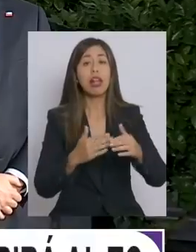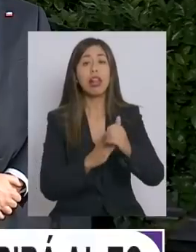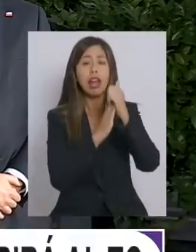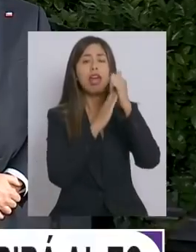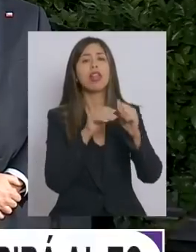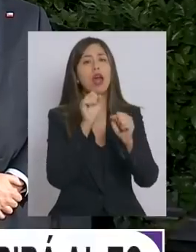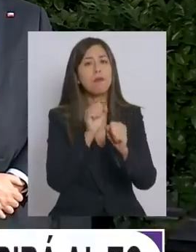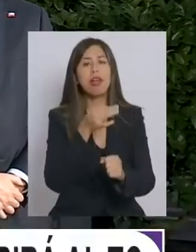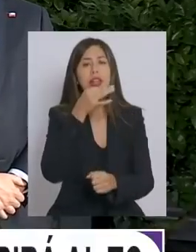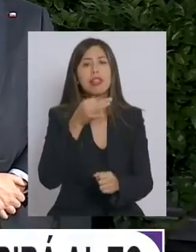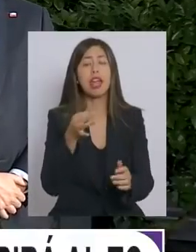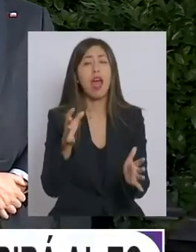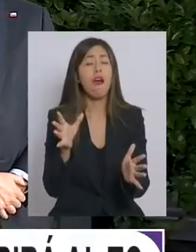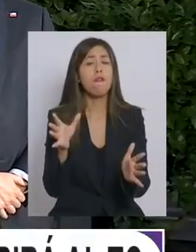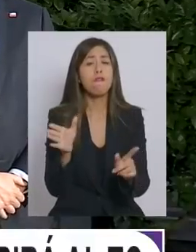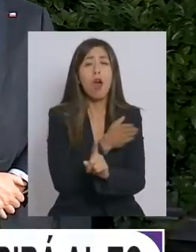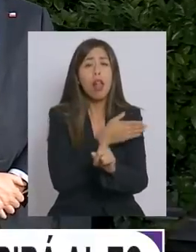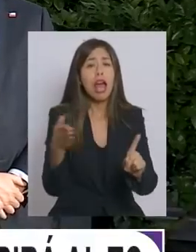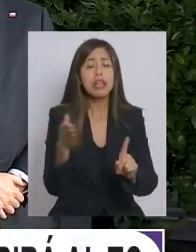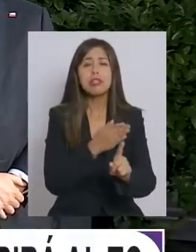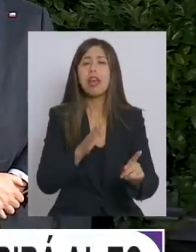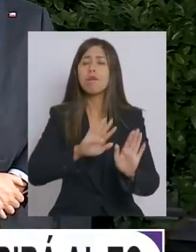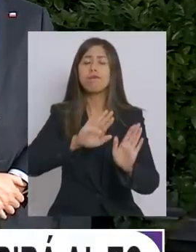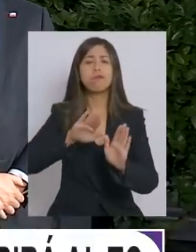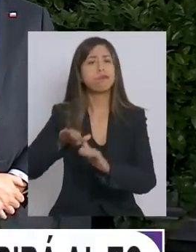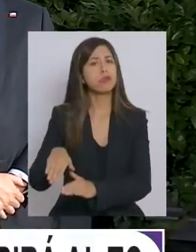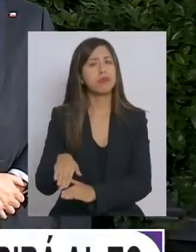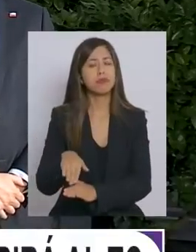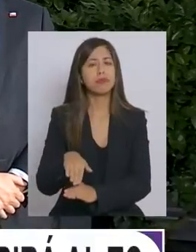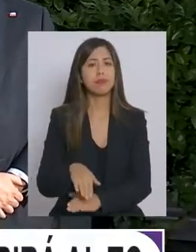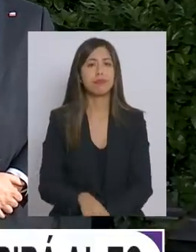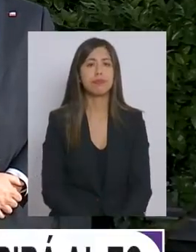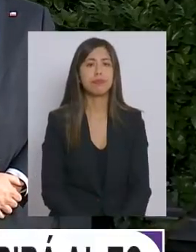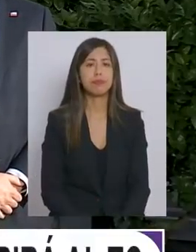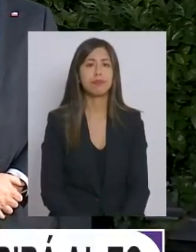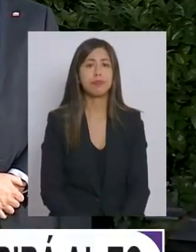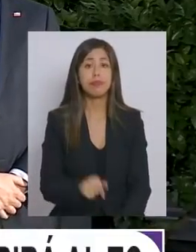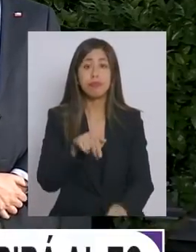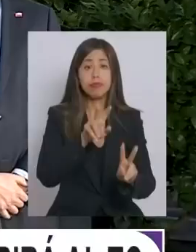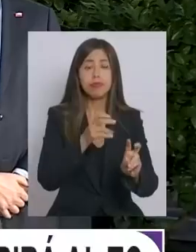de violencia relacionado a esta o cualquier otra materia. ¿Cuándo van a